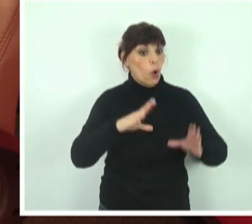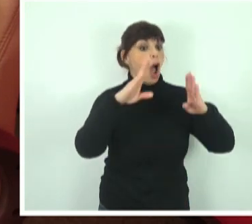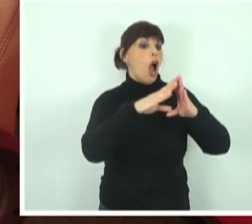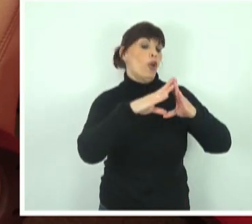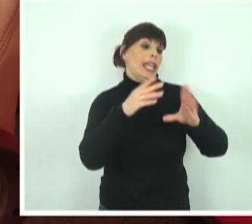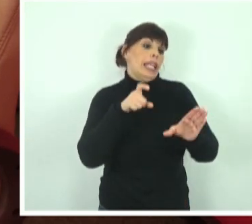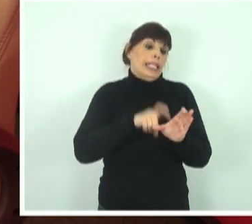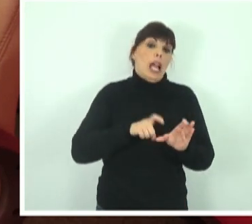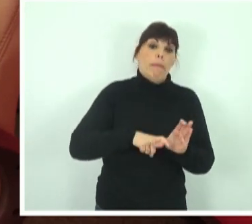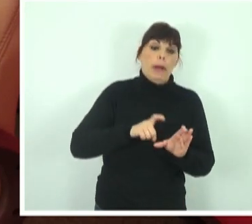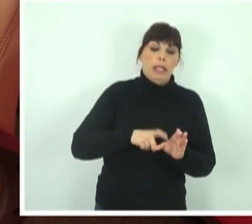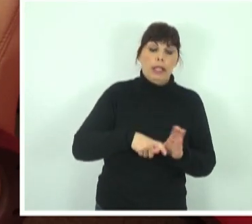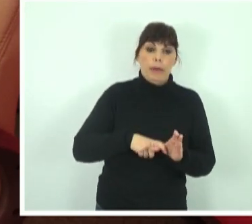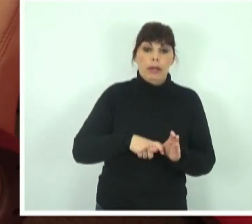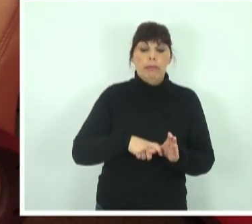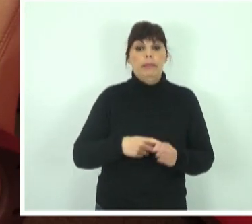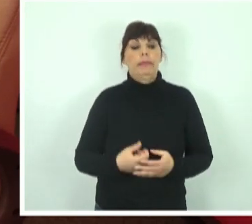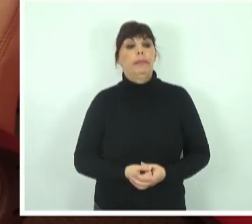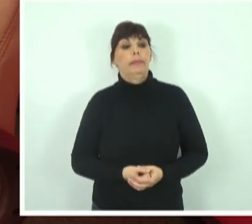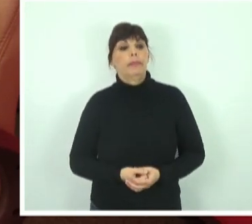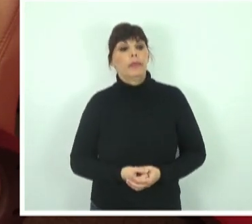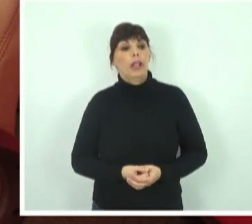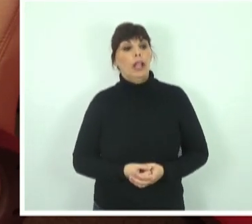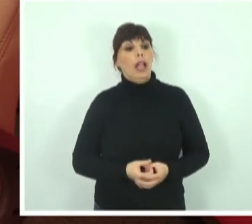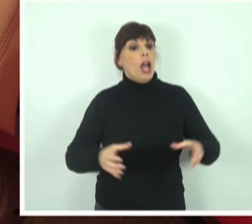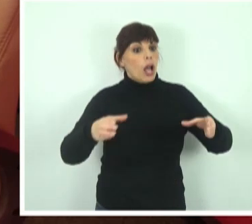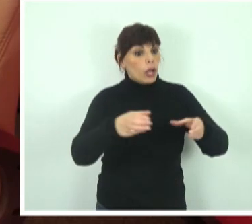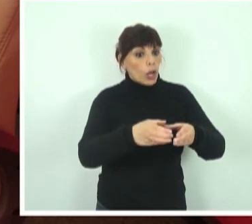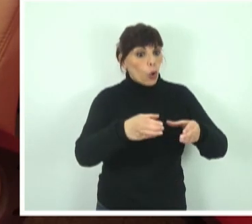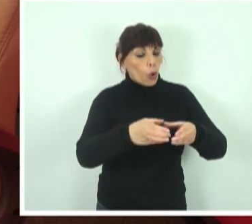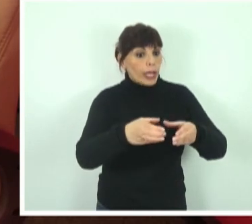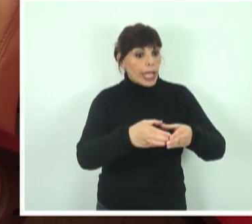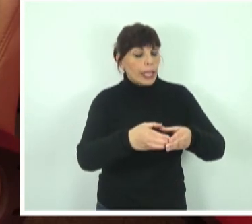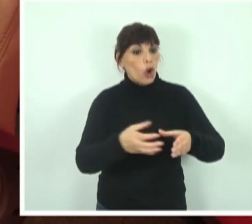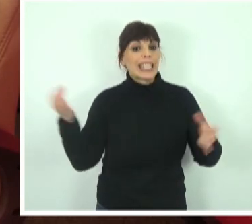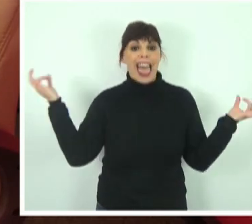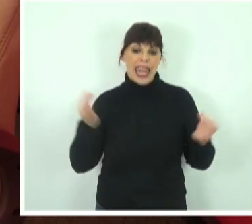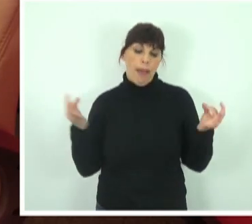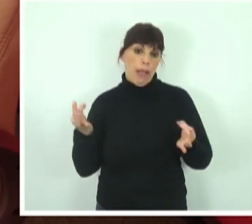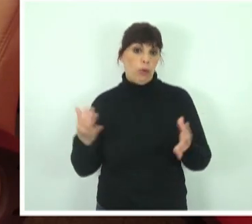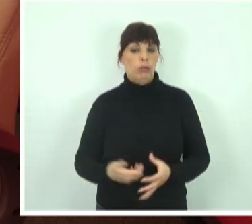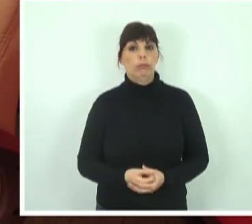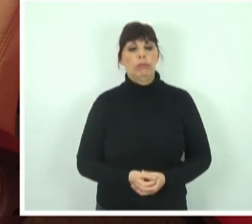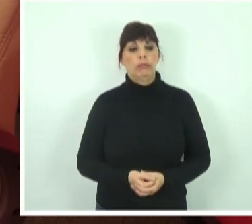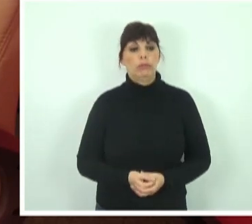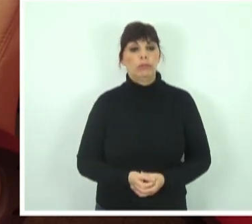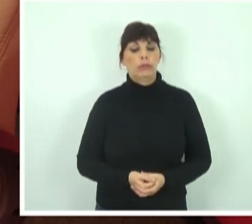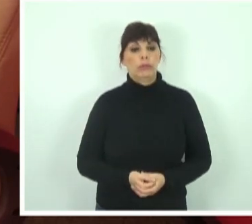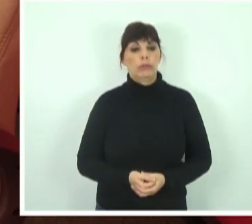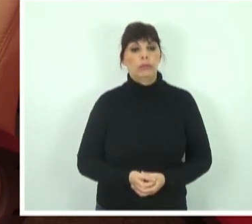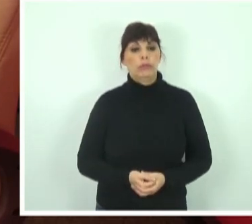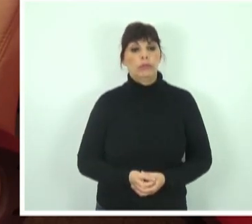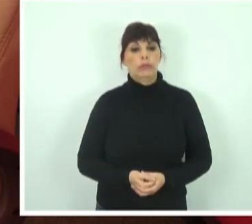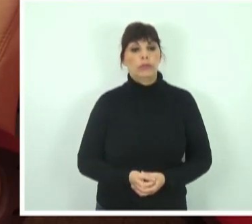importante, el congregarse. Es tan importante que el enemigo, la